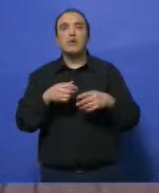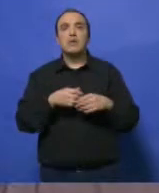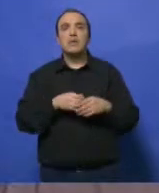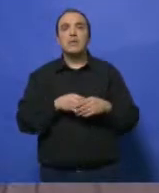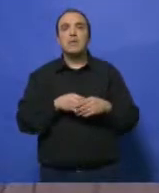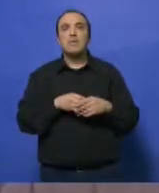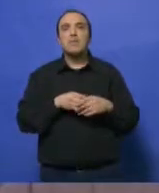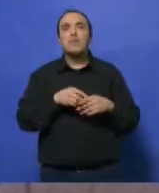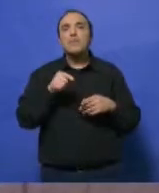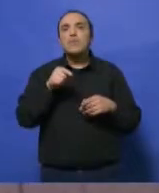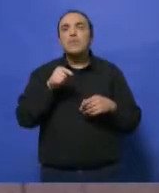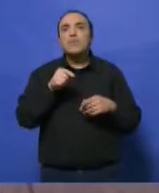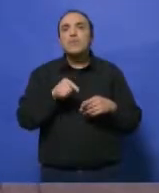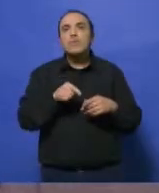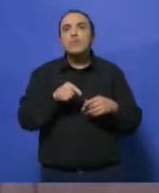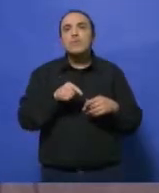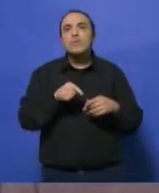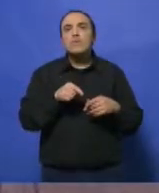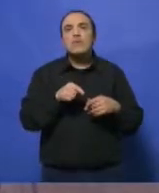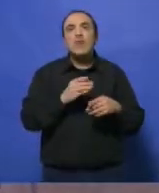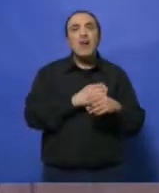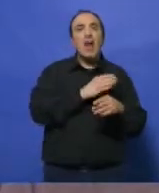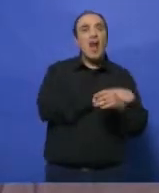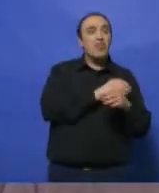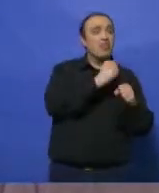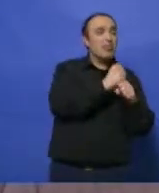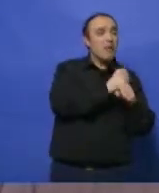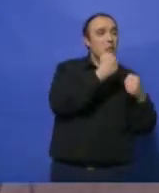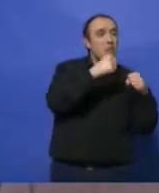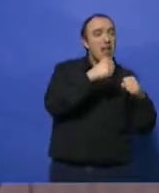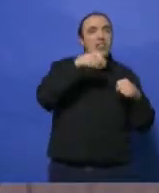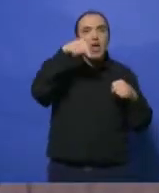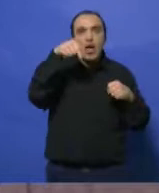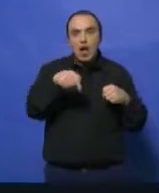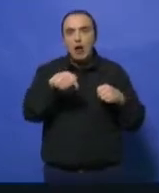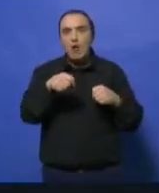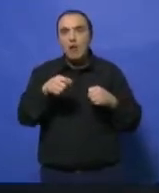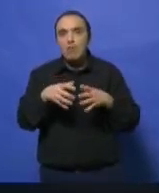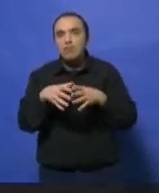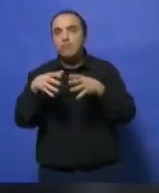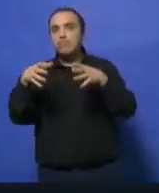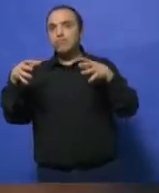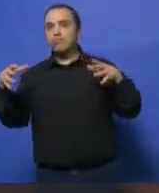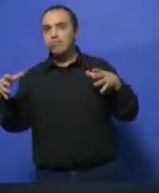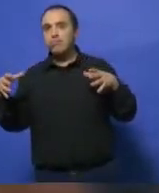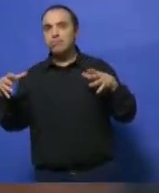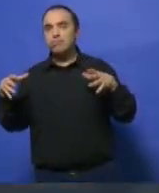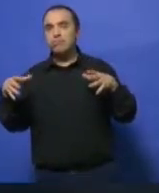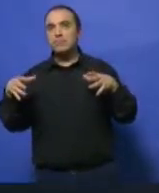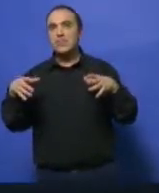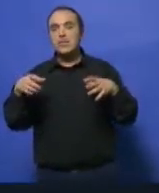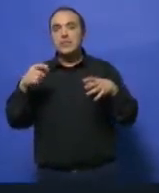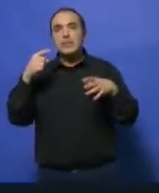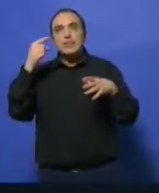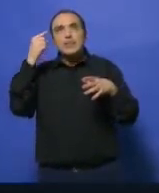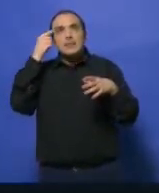ya pasó de ser un trabajo práctico, pasó a ser algo mucho más grande y que casi no tomamos